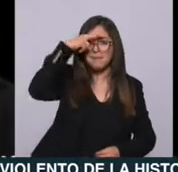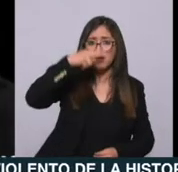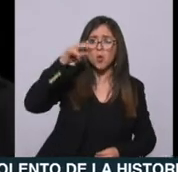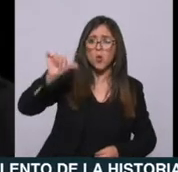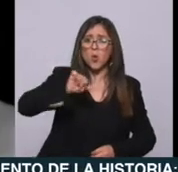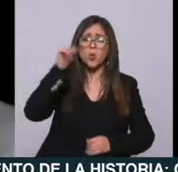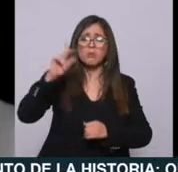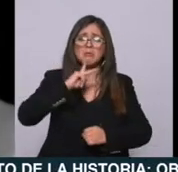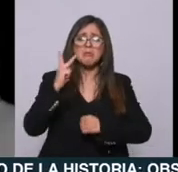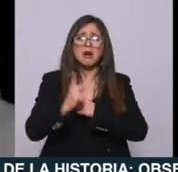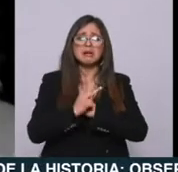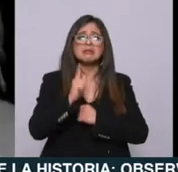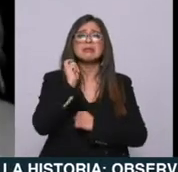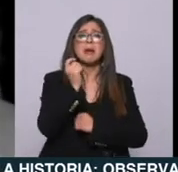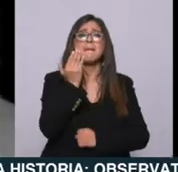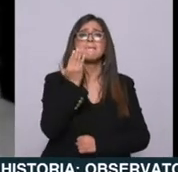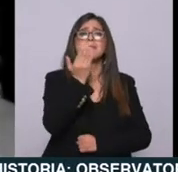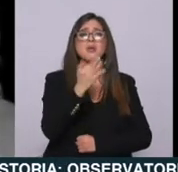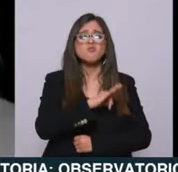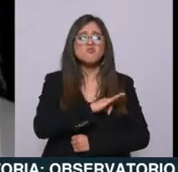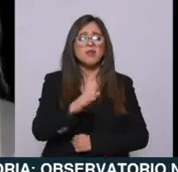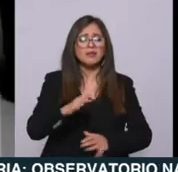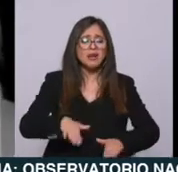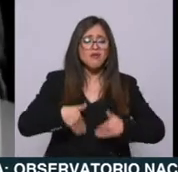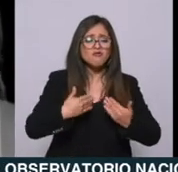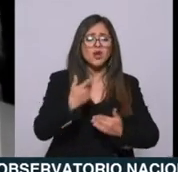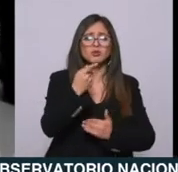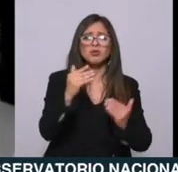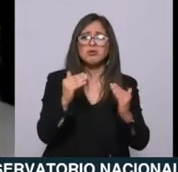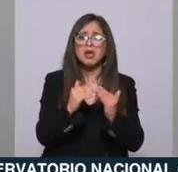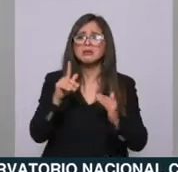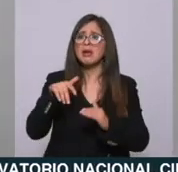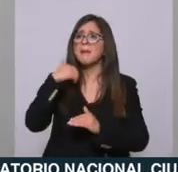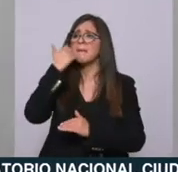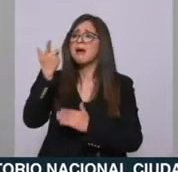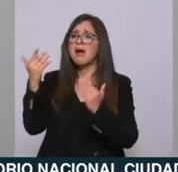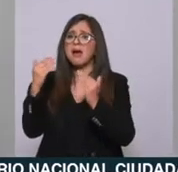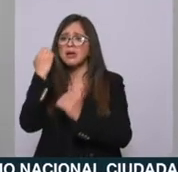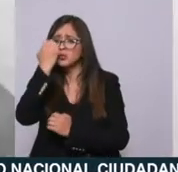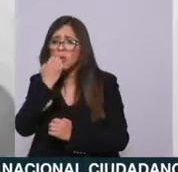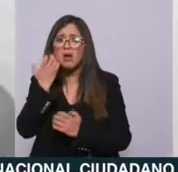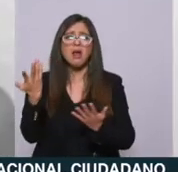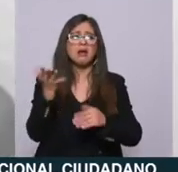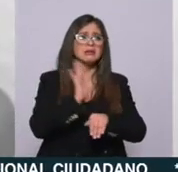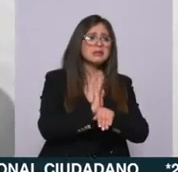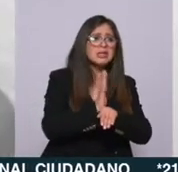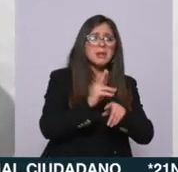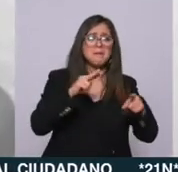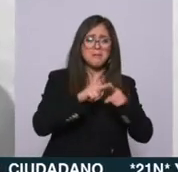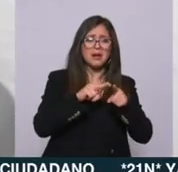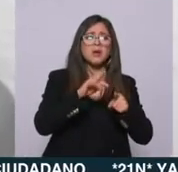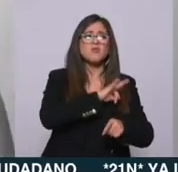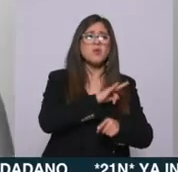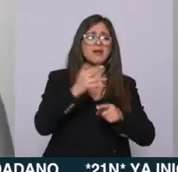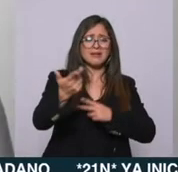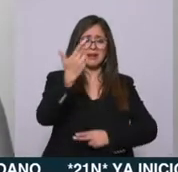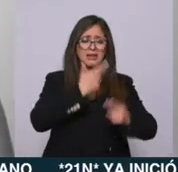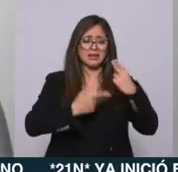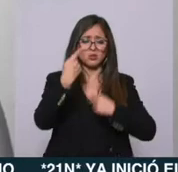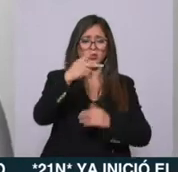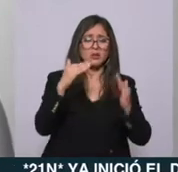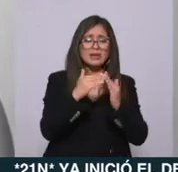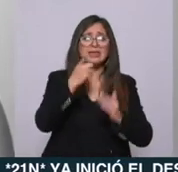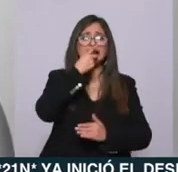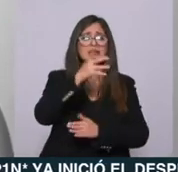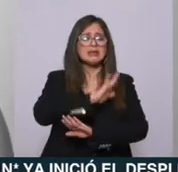piden poder salir de sus casas, rumbo a la escuela, al cine, al parque y poder regresar. Ya basta, se escucha una y otra vez